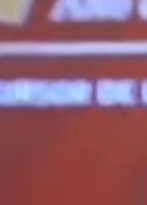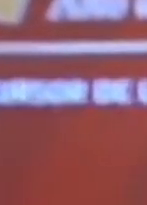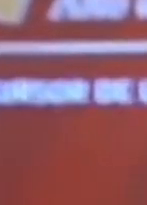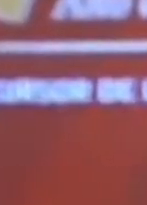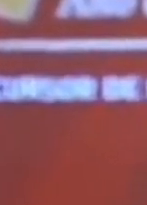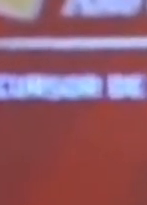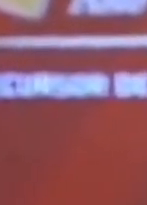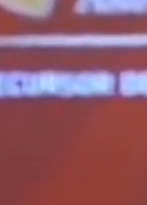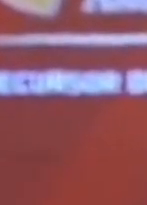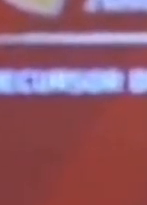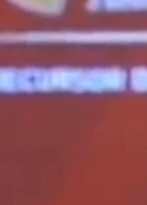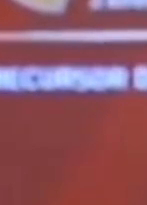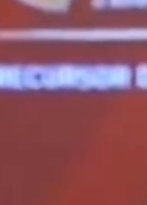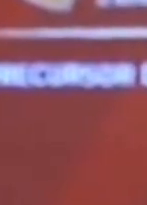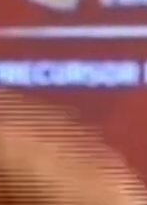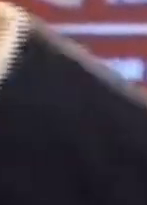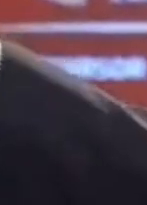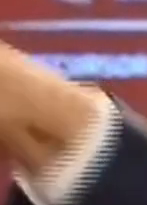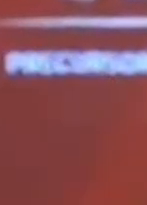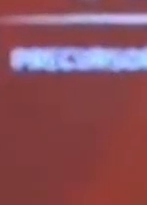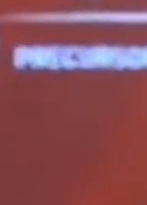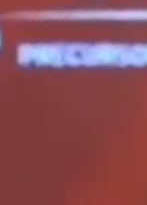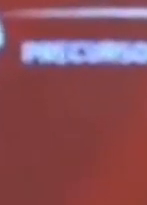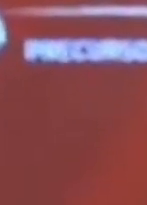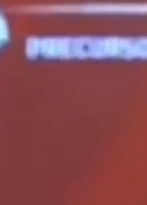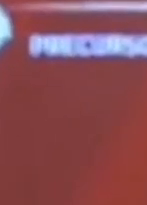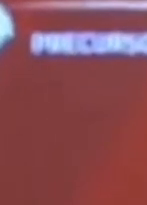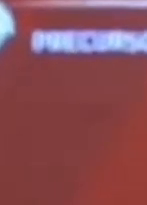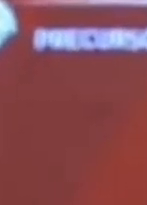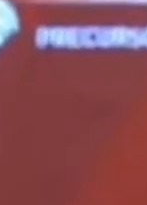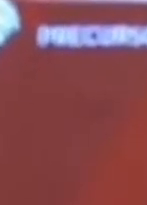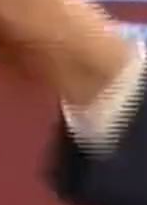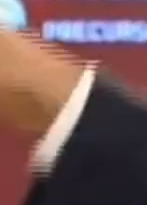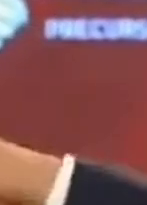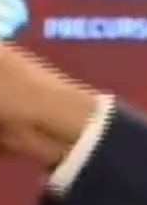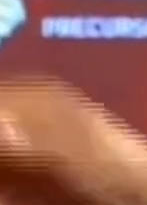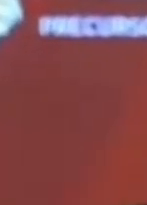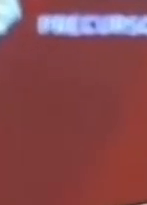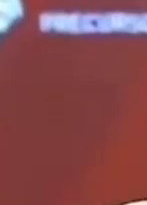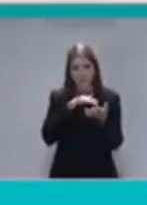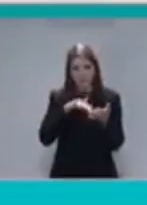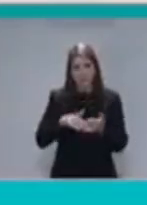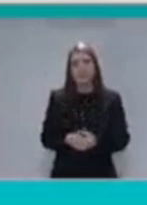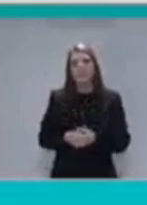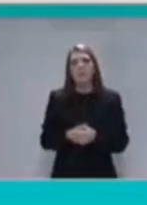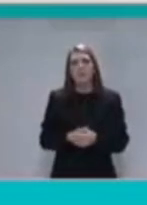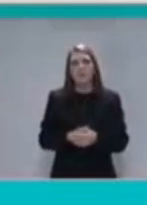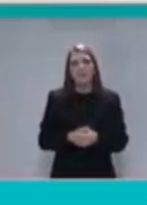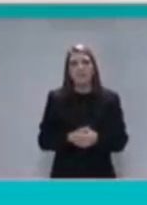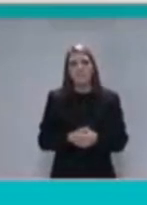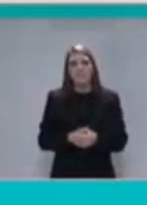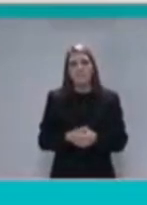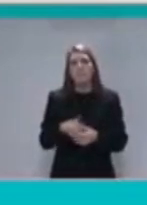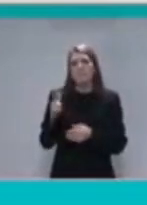con el presupuesto. Y con bienes públicos, y con la política. Licenciado Andrés